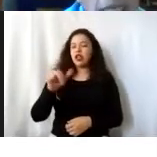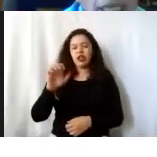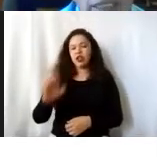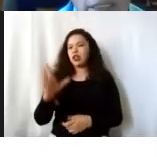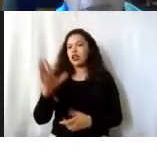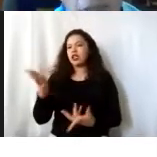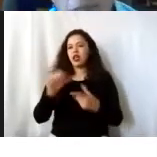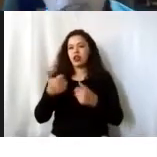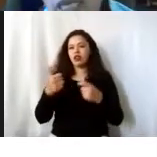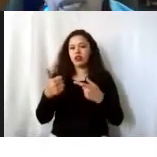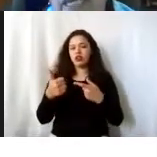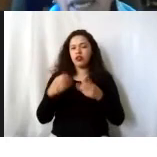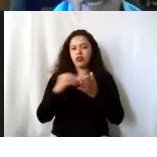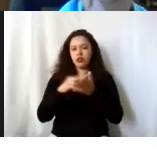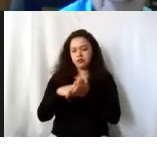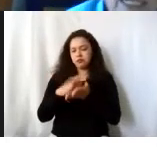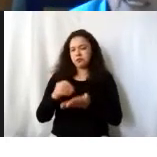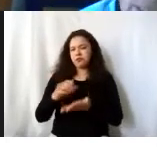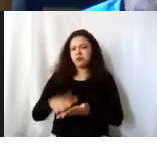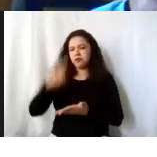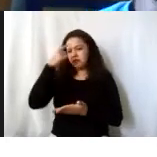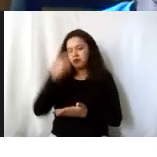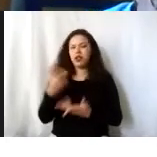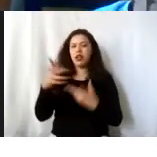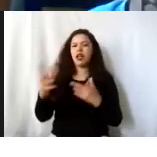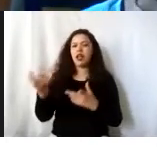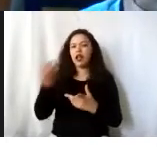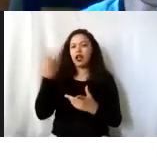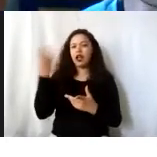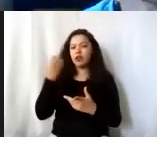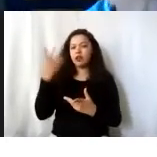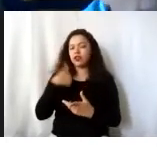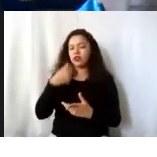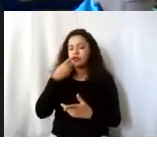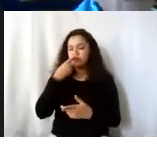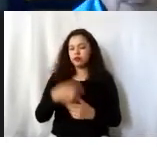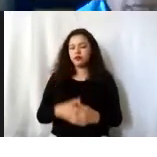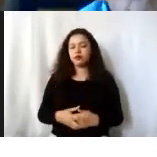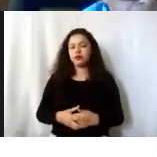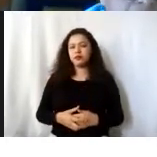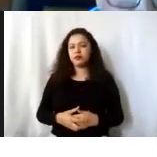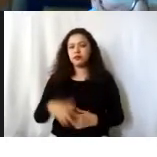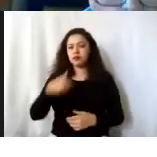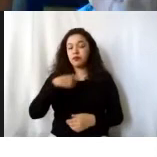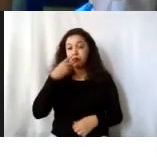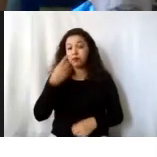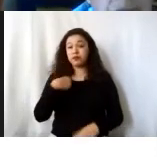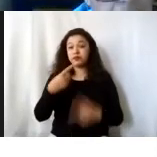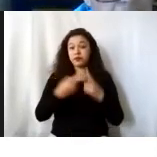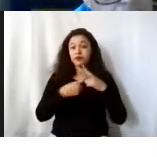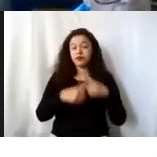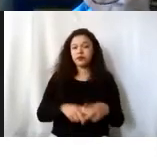fuentes que citamos en la exposición. Como les dije al inicio, aquí